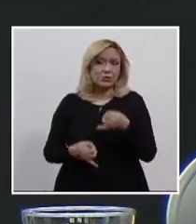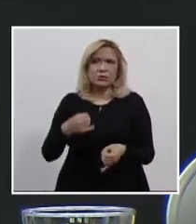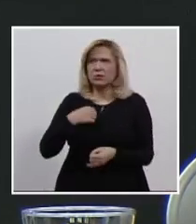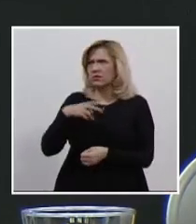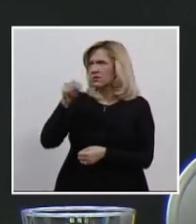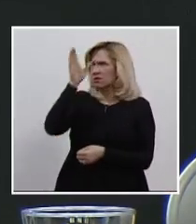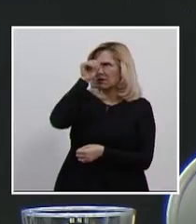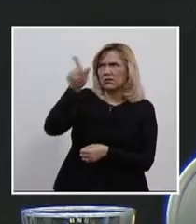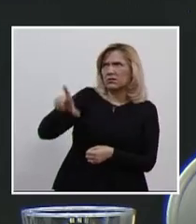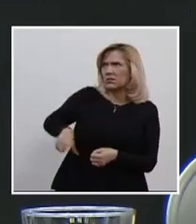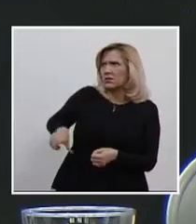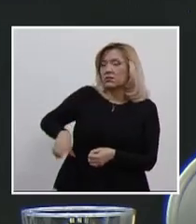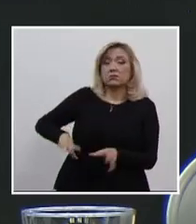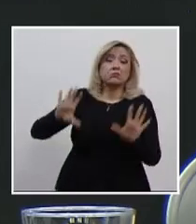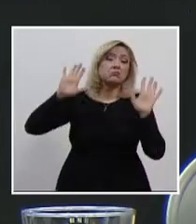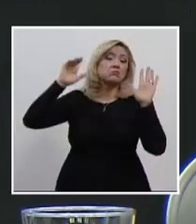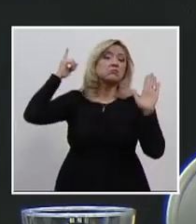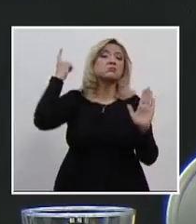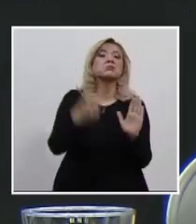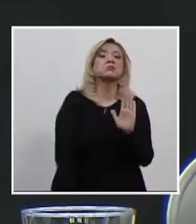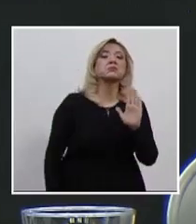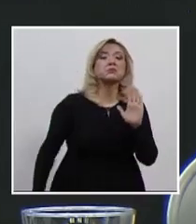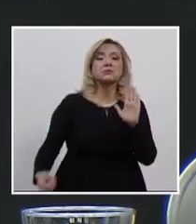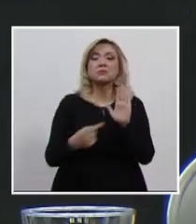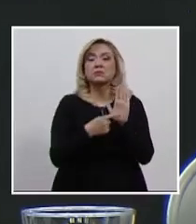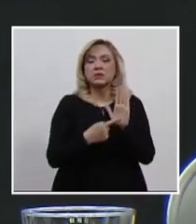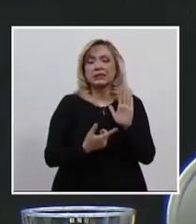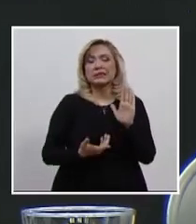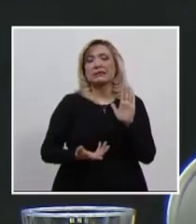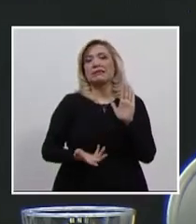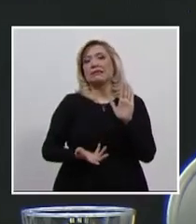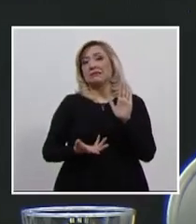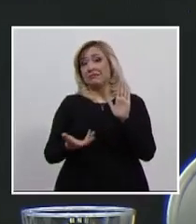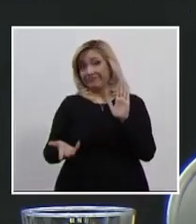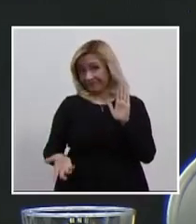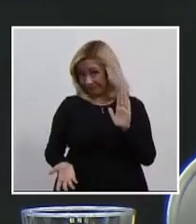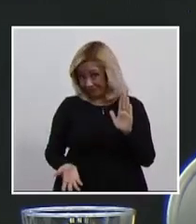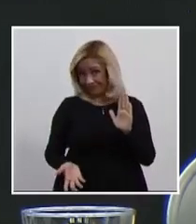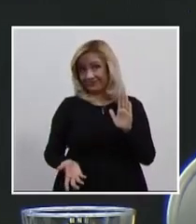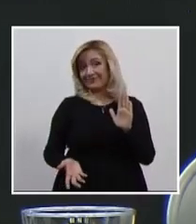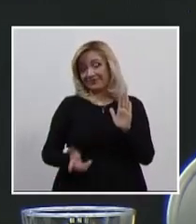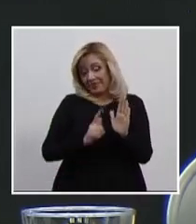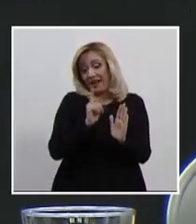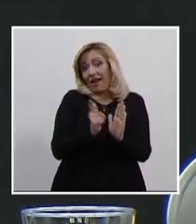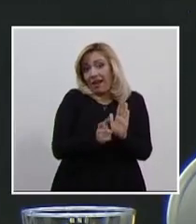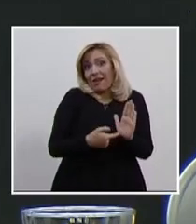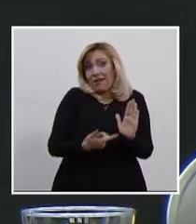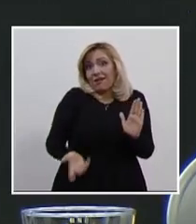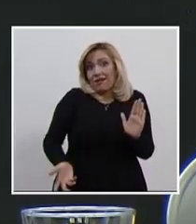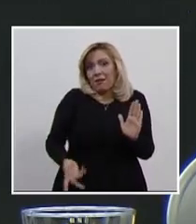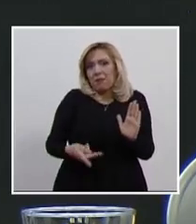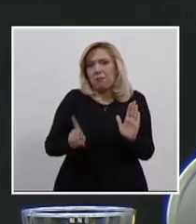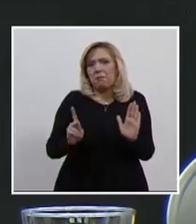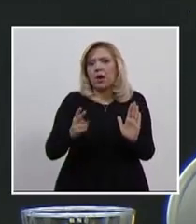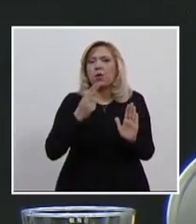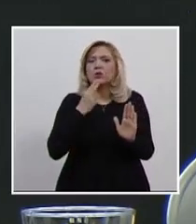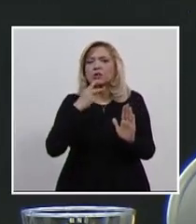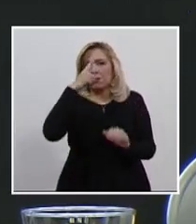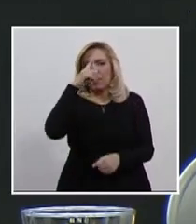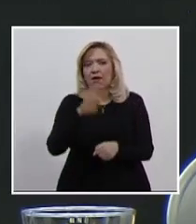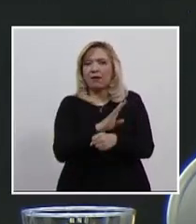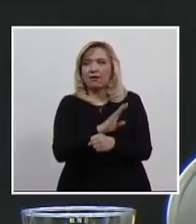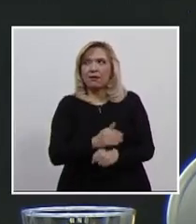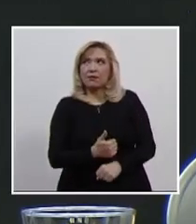los objetivos de gobierno. Entonces, ahí vemos una estructura que es legal, pero utilizada entonces